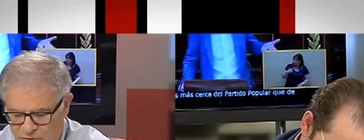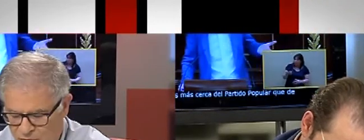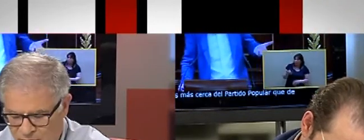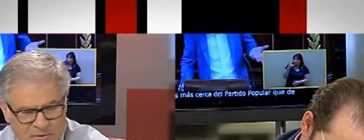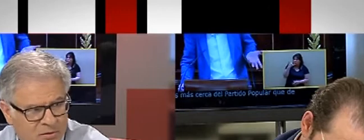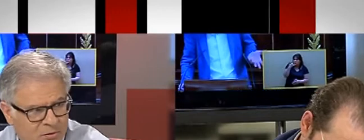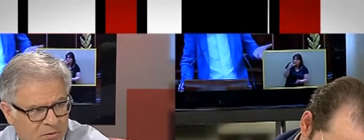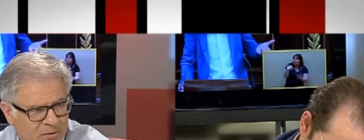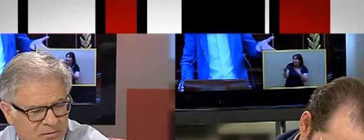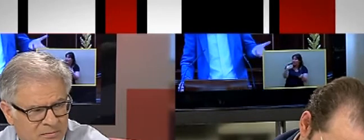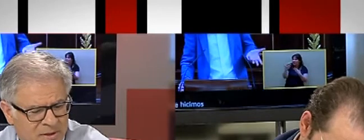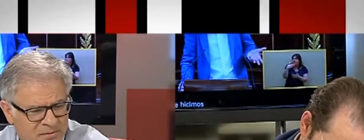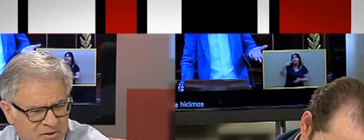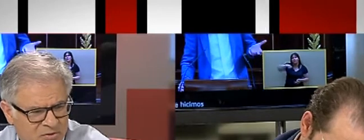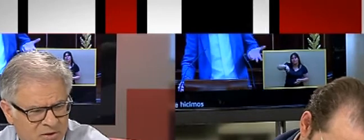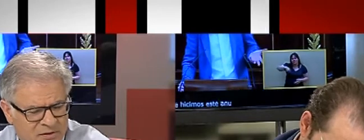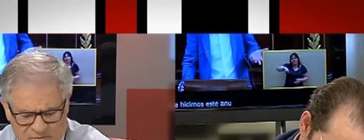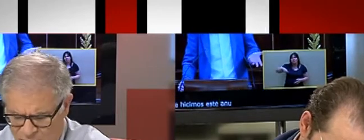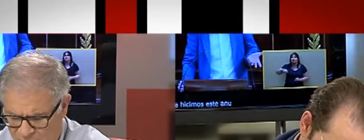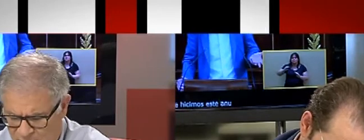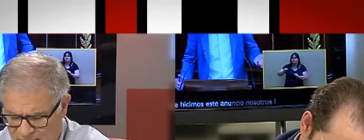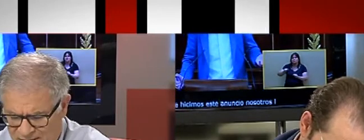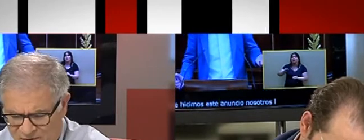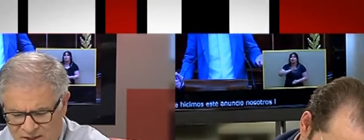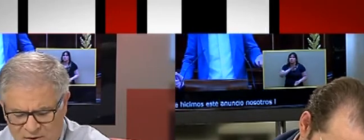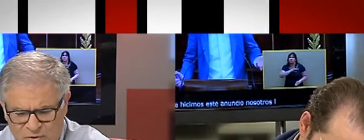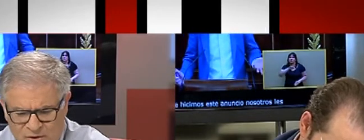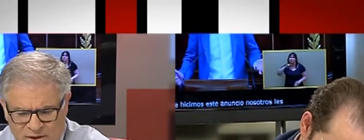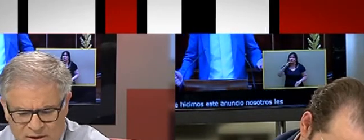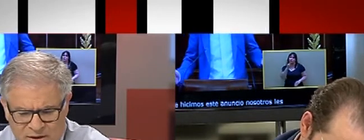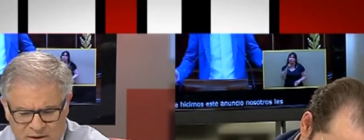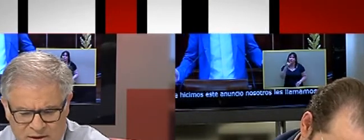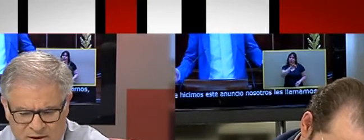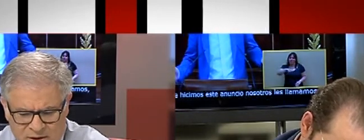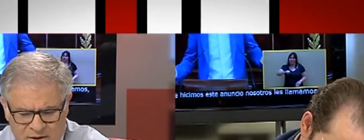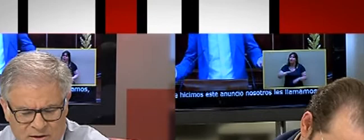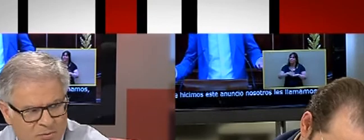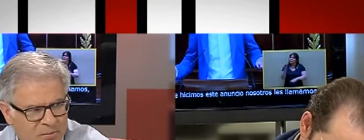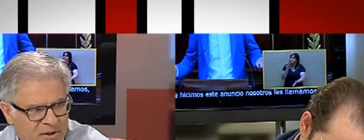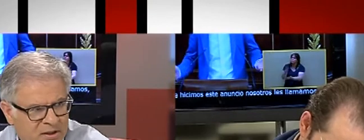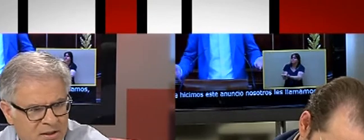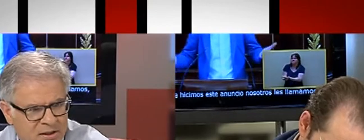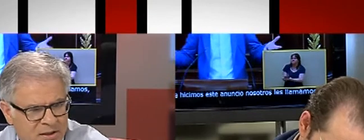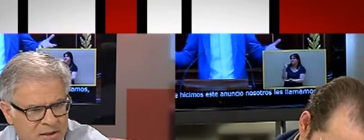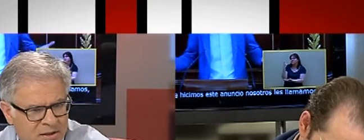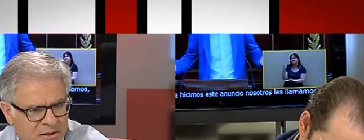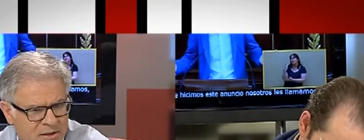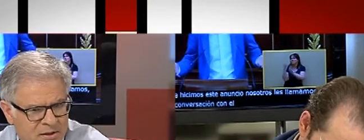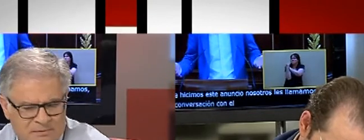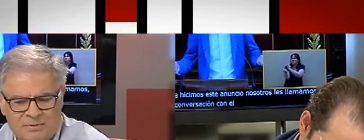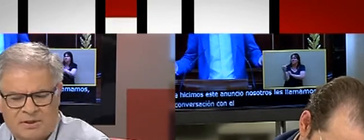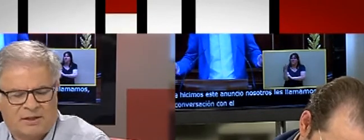también lo país vasco en el centro el segundo que como podemos